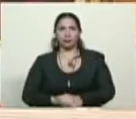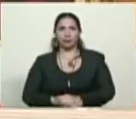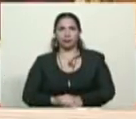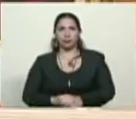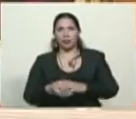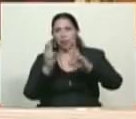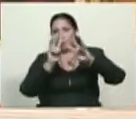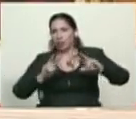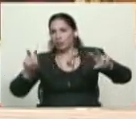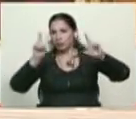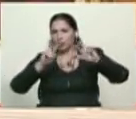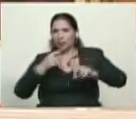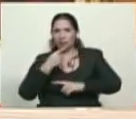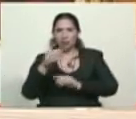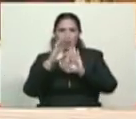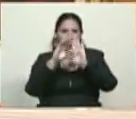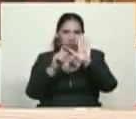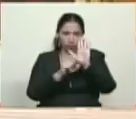revisar lo que dice la Constitución.